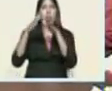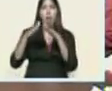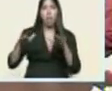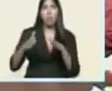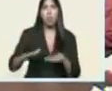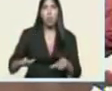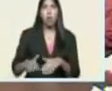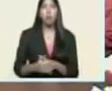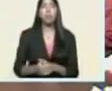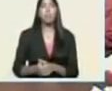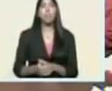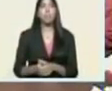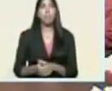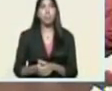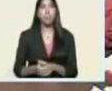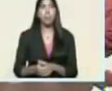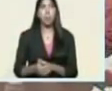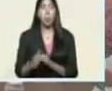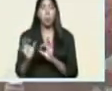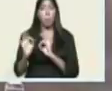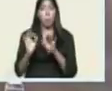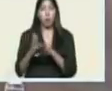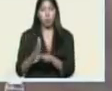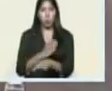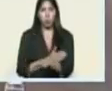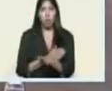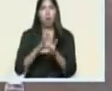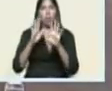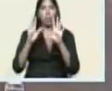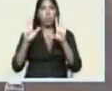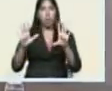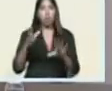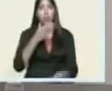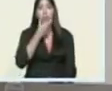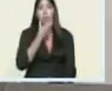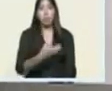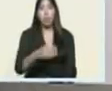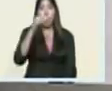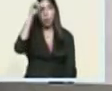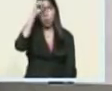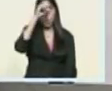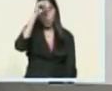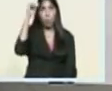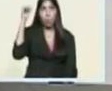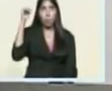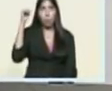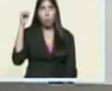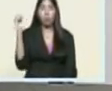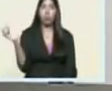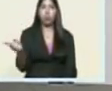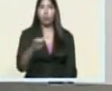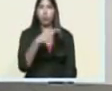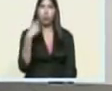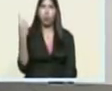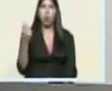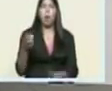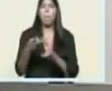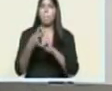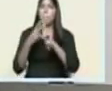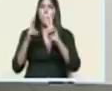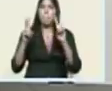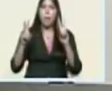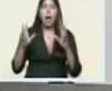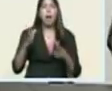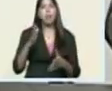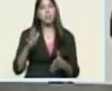Navidad, prepararnos el próximo domingo 10 de diciembre para ir en paz, con alegría, a votar